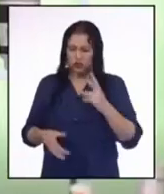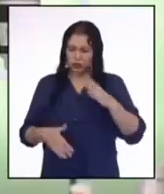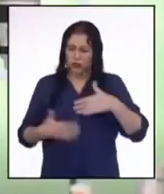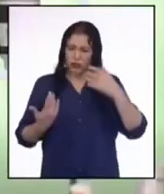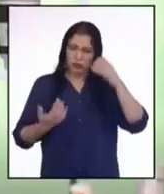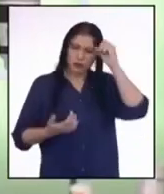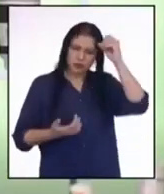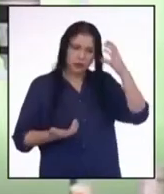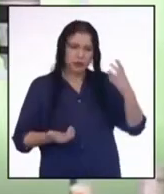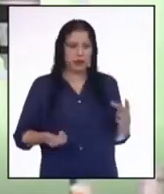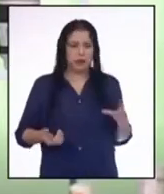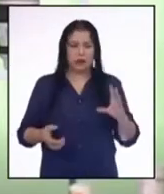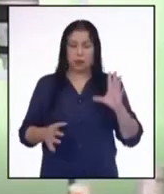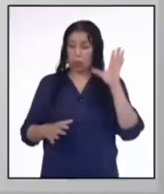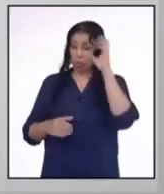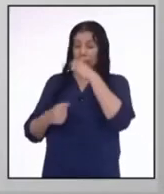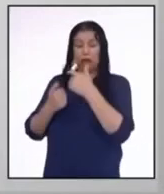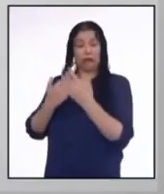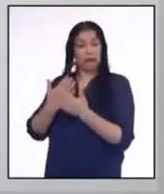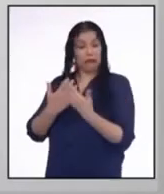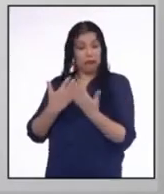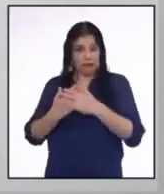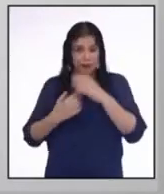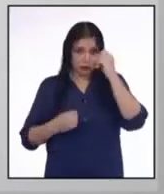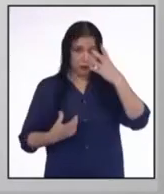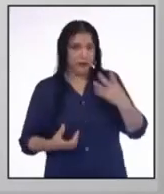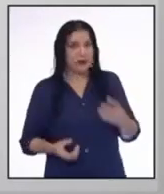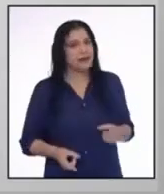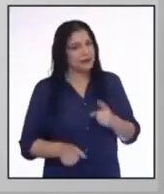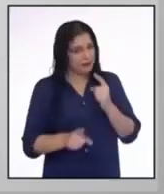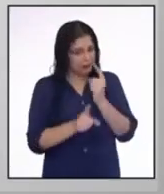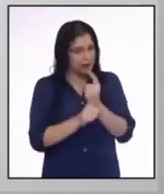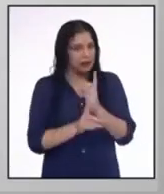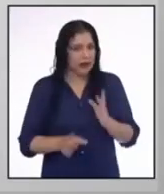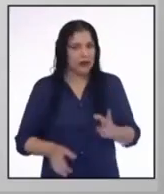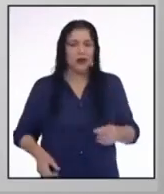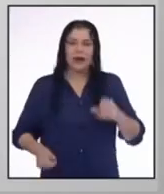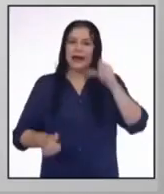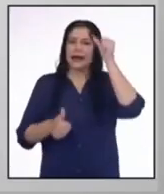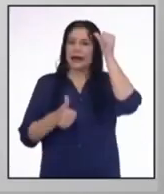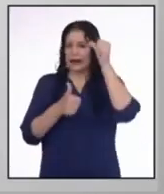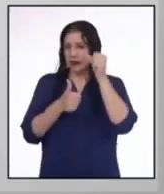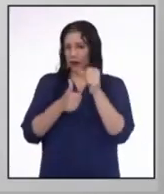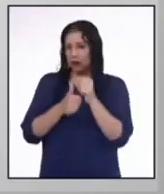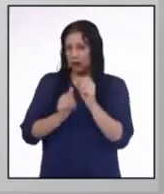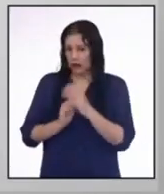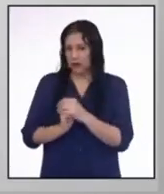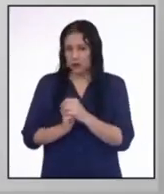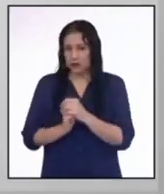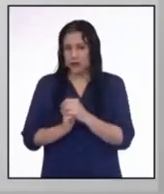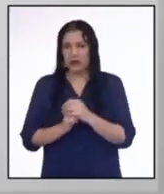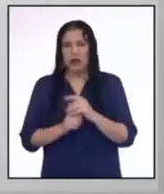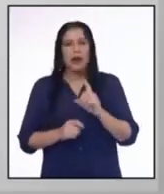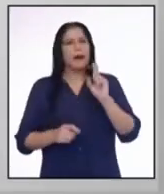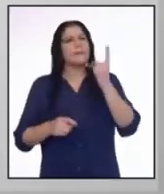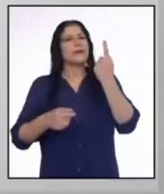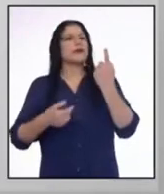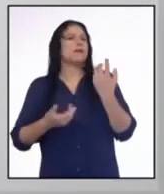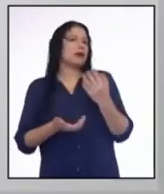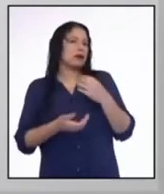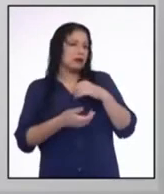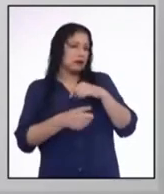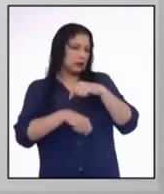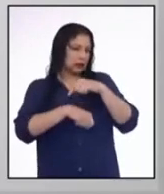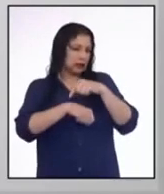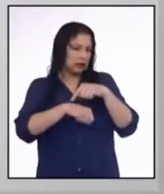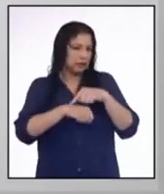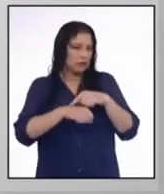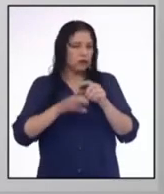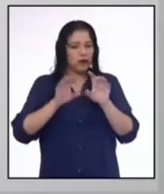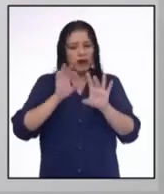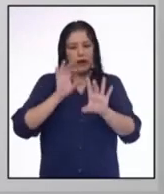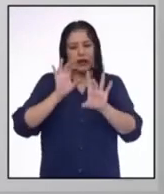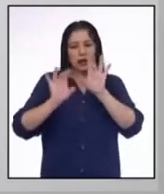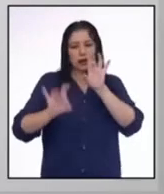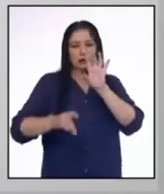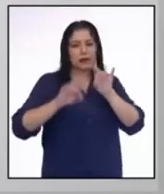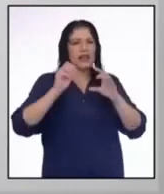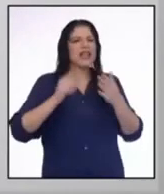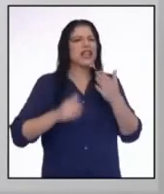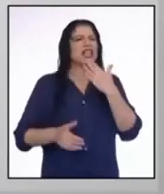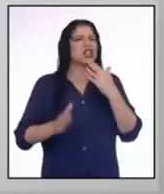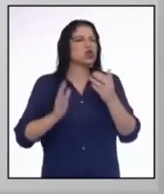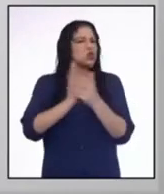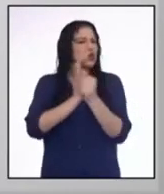opináramos? Me pareció tan sencillo. Claro que sí. Recordemos. Un primer momento fue identificar a